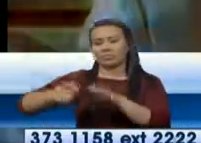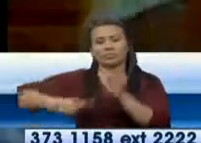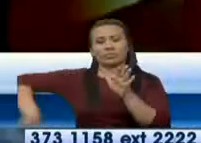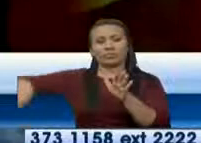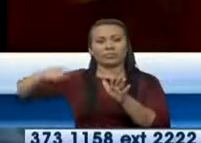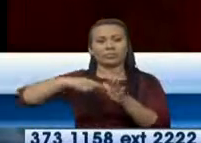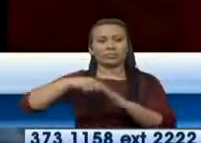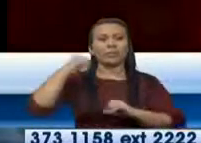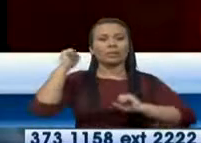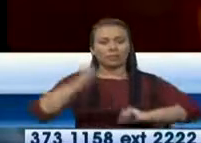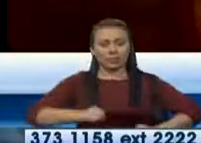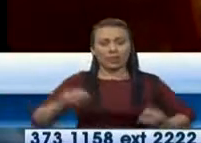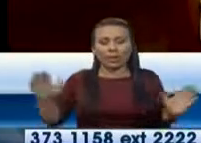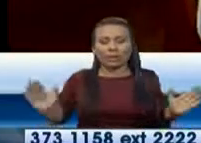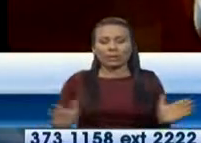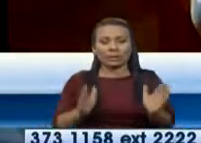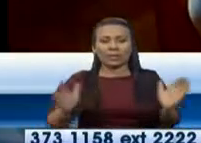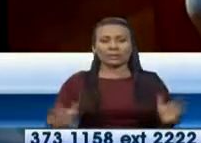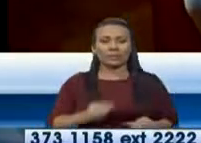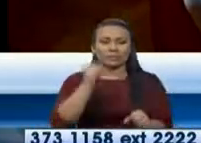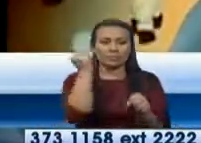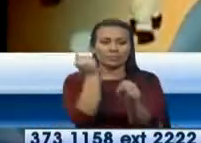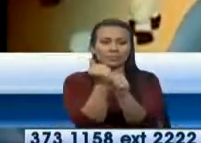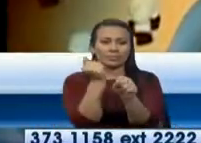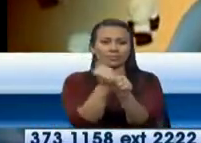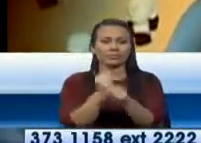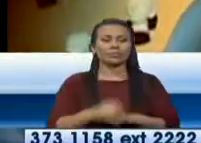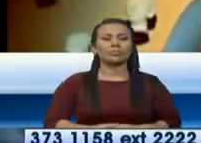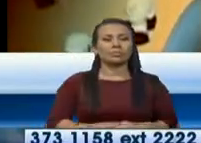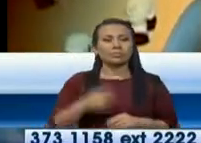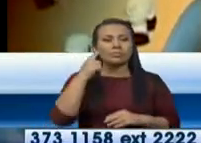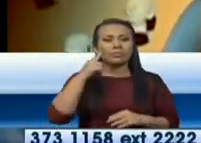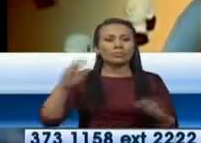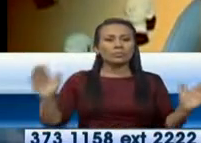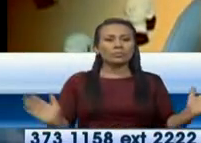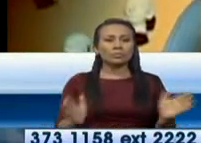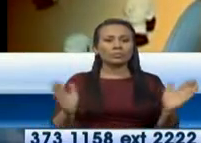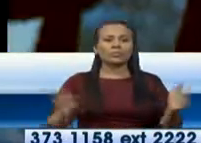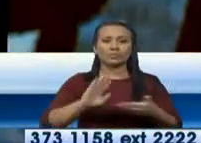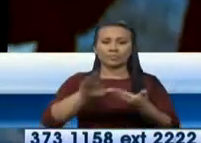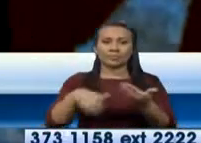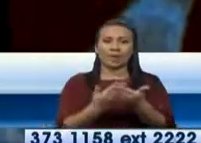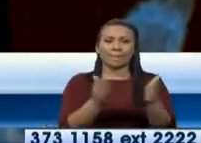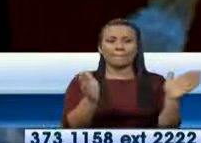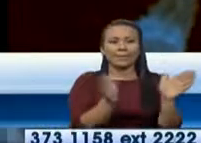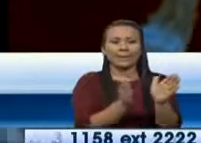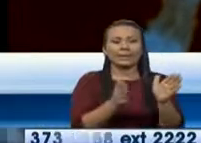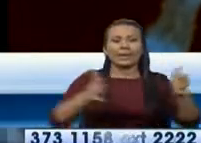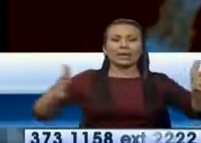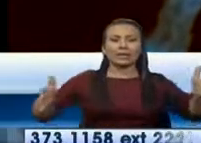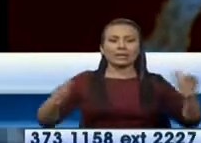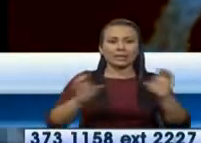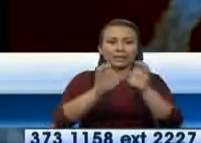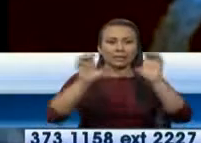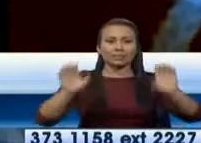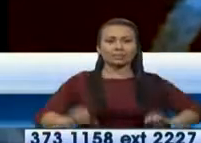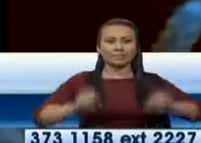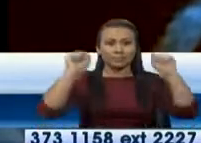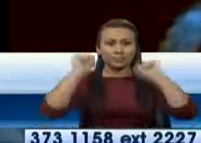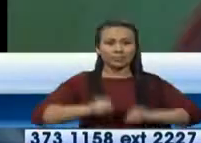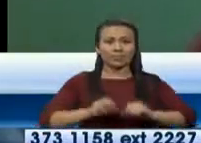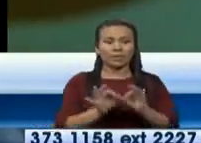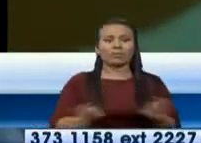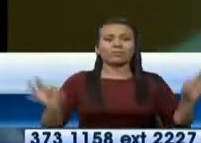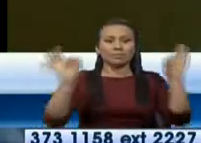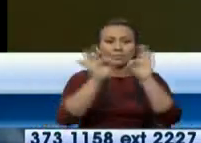productivo, para promover la productividad del sector artesanal, para promover la productividad de las micro, pequeñas y medianas empresas. La importancia que tiene el